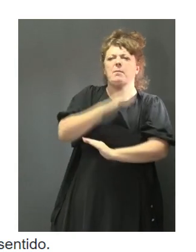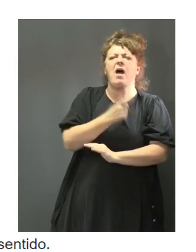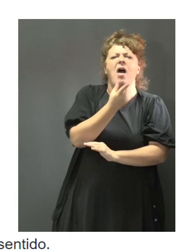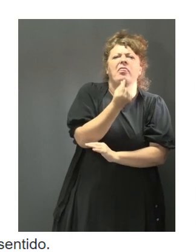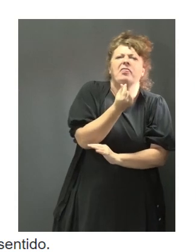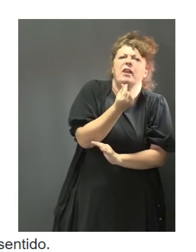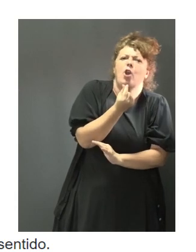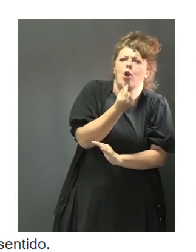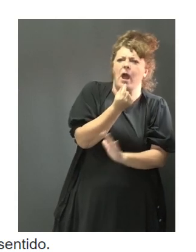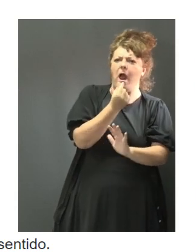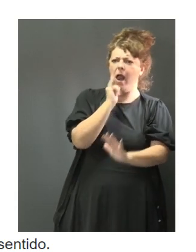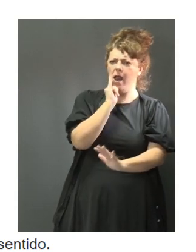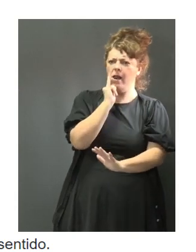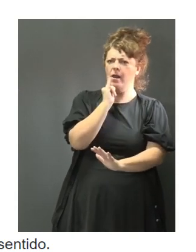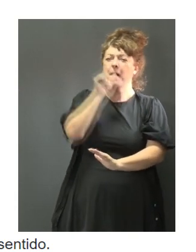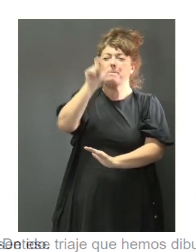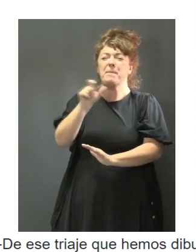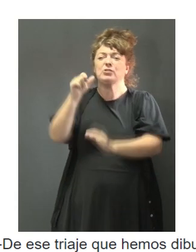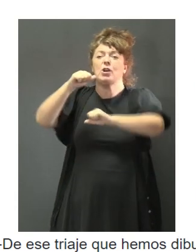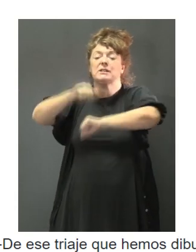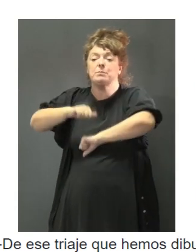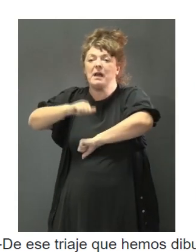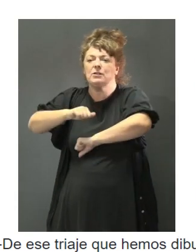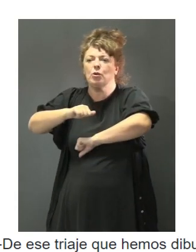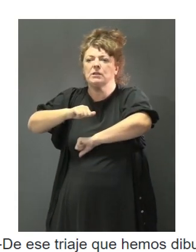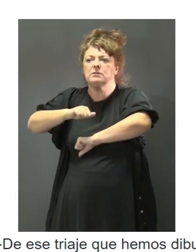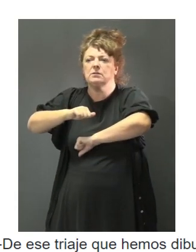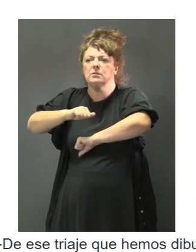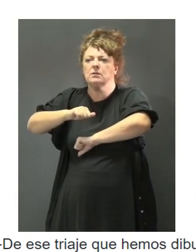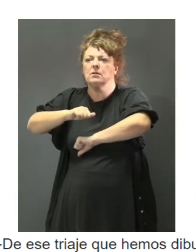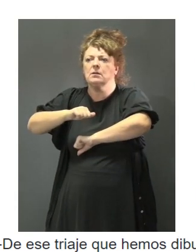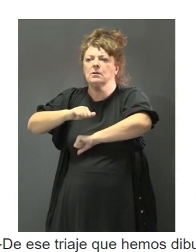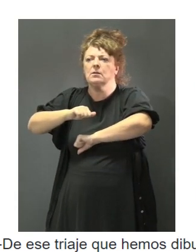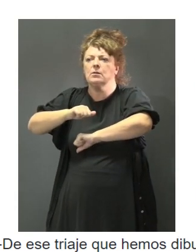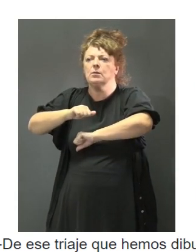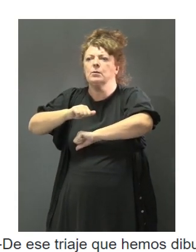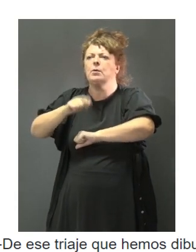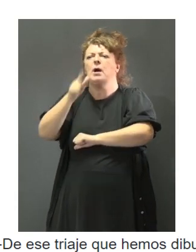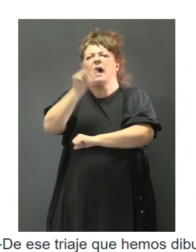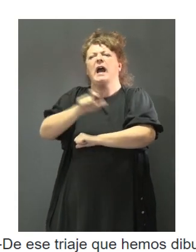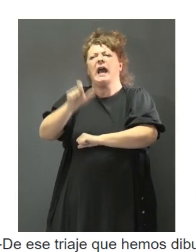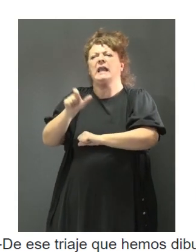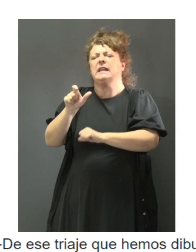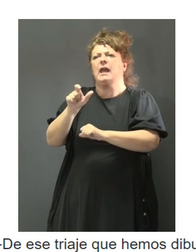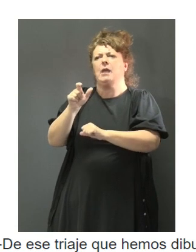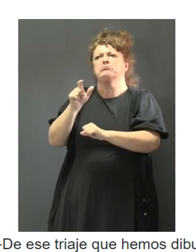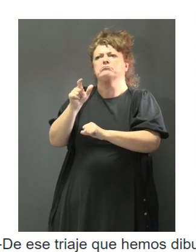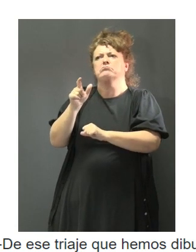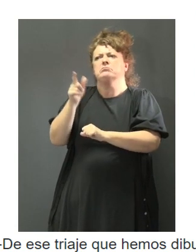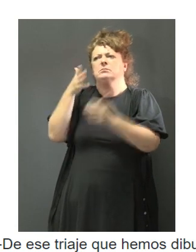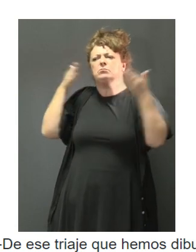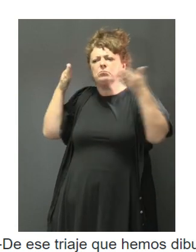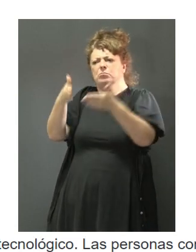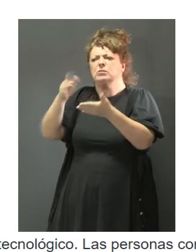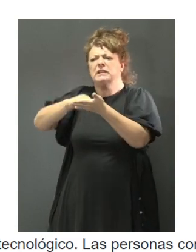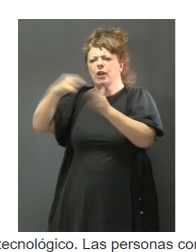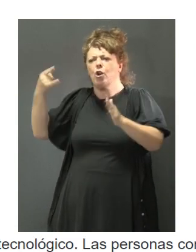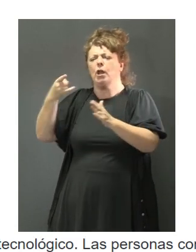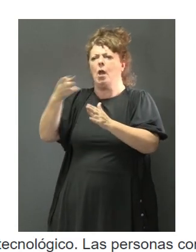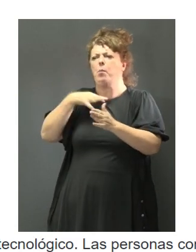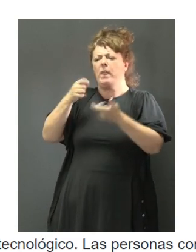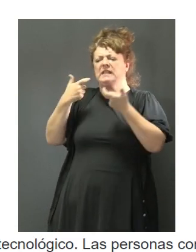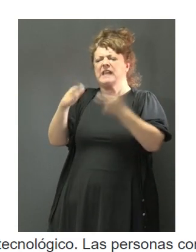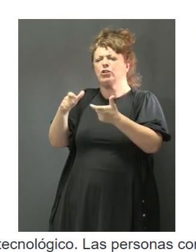dinero, las personas mayores cada vez es una audiencia, un público objetivo y un sector de